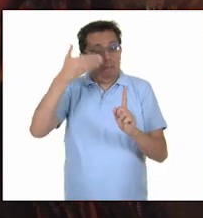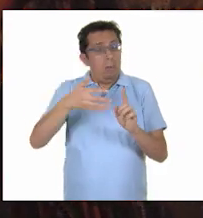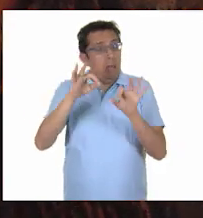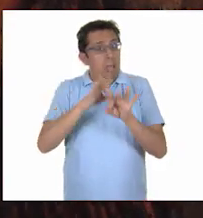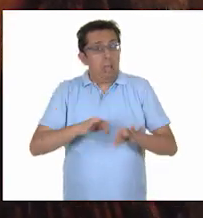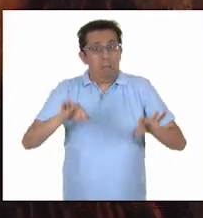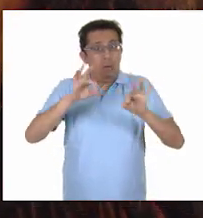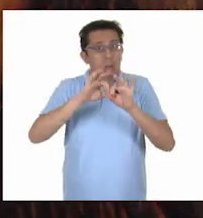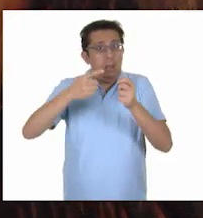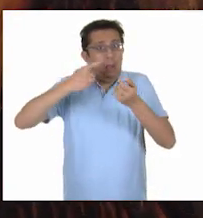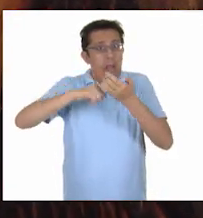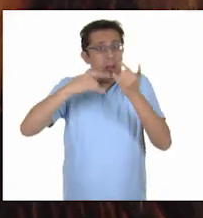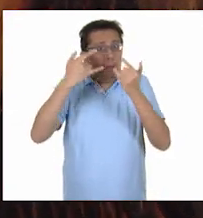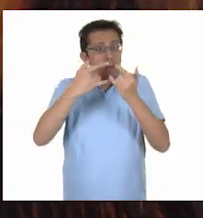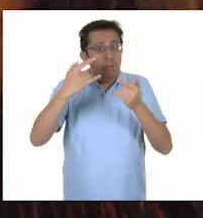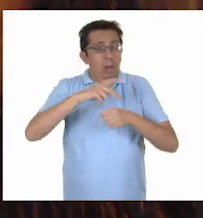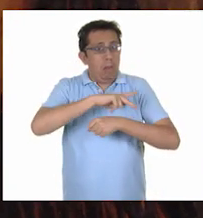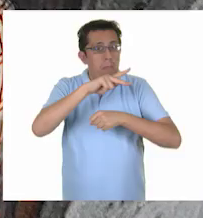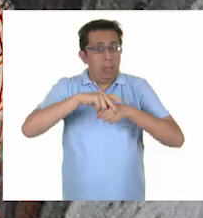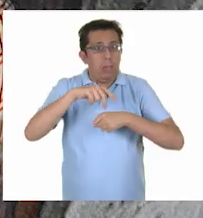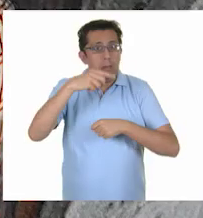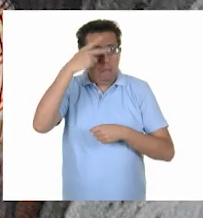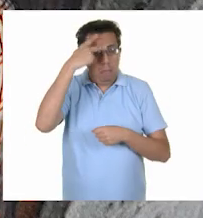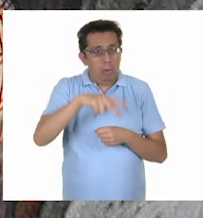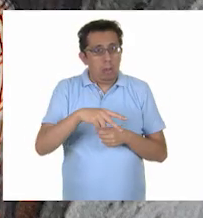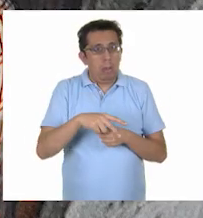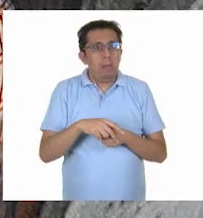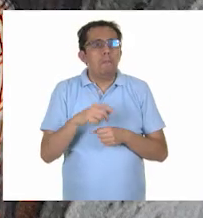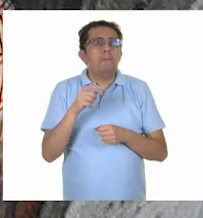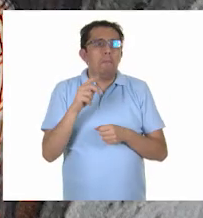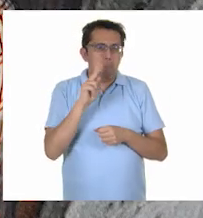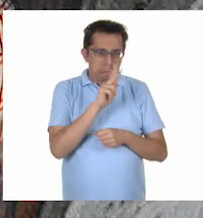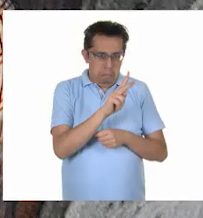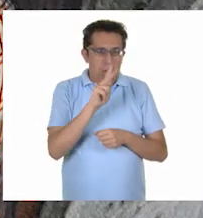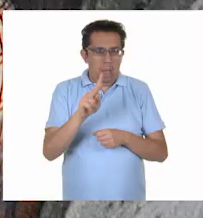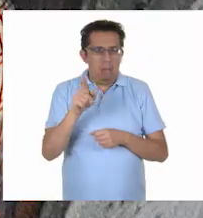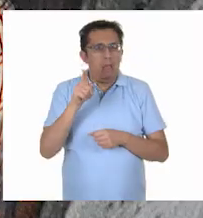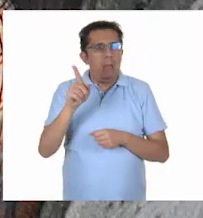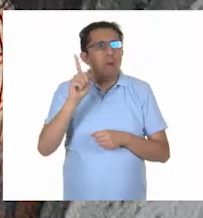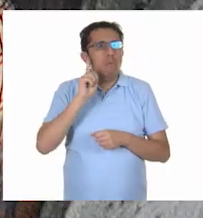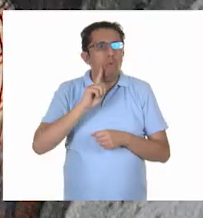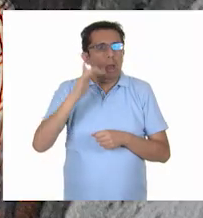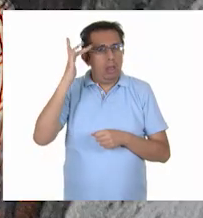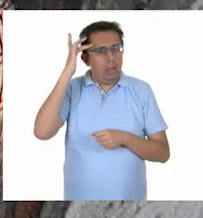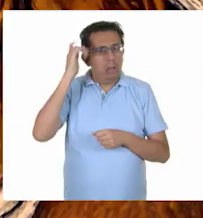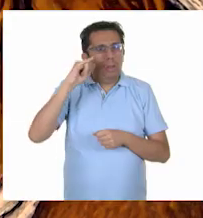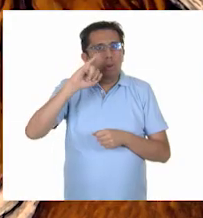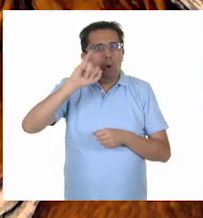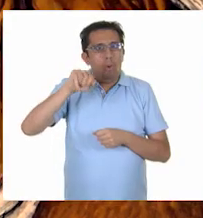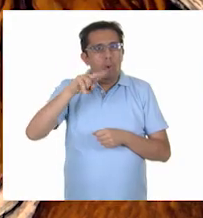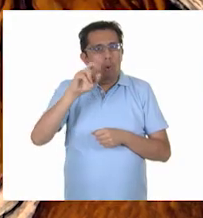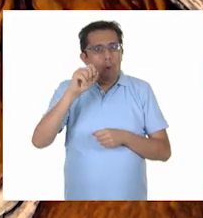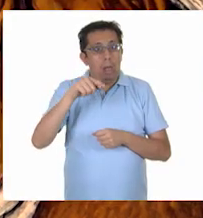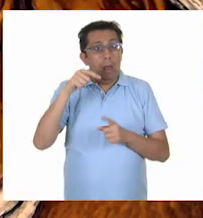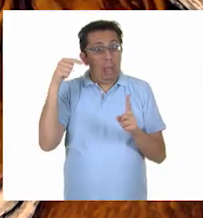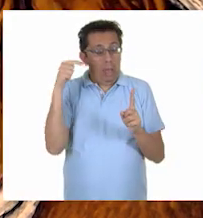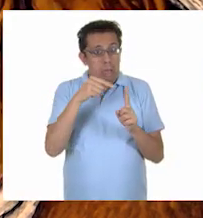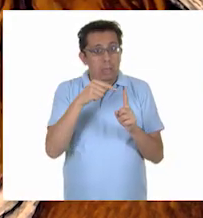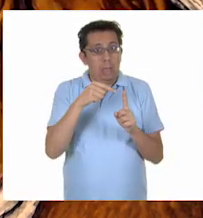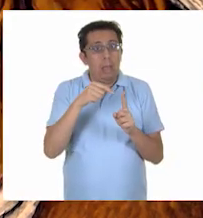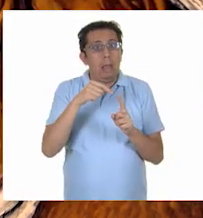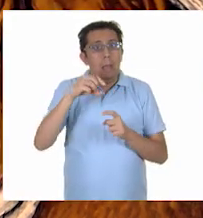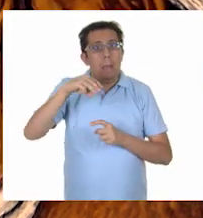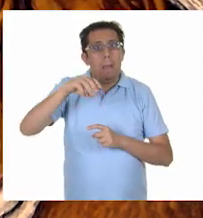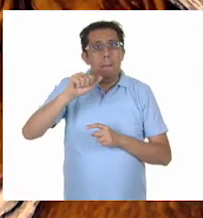nuestro país nos ha dado, incluyendo a Sor Juana, con todo respeto. La Malinche es el